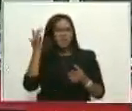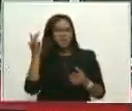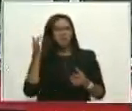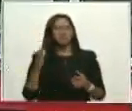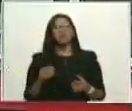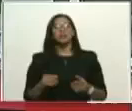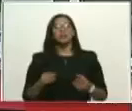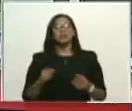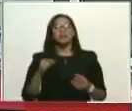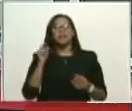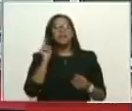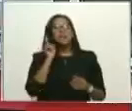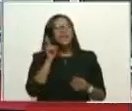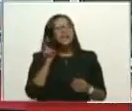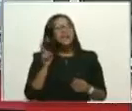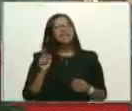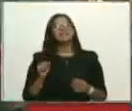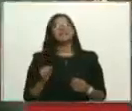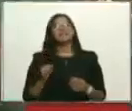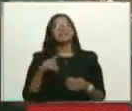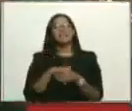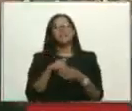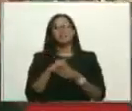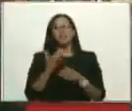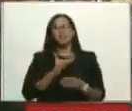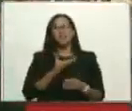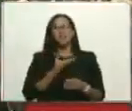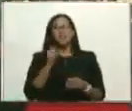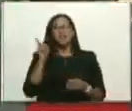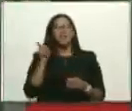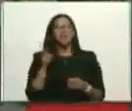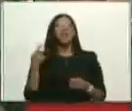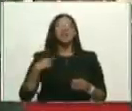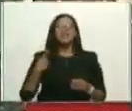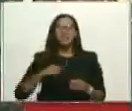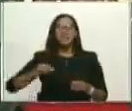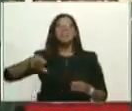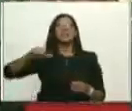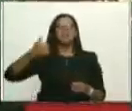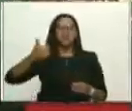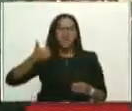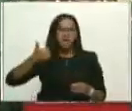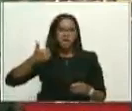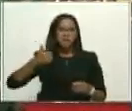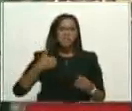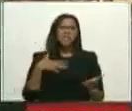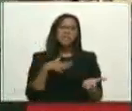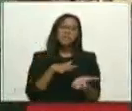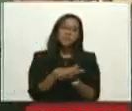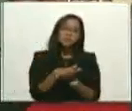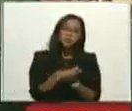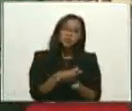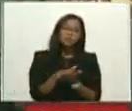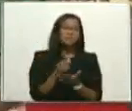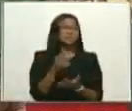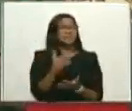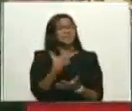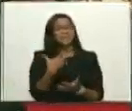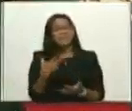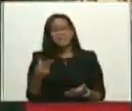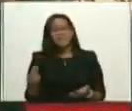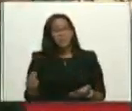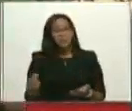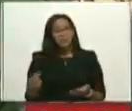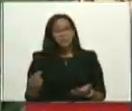esas elecciones de alcaldía ellos iban a tener mayoría. Y resulta que esa vez